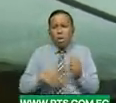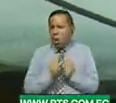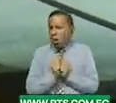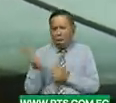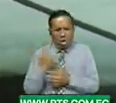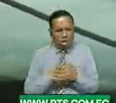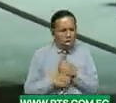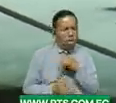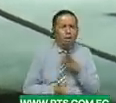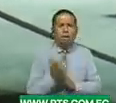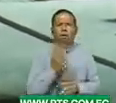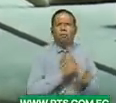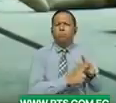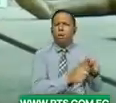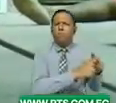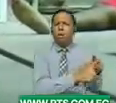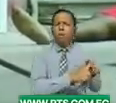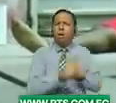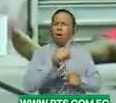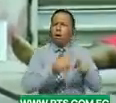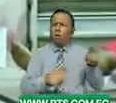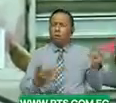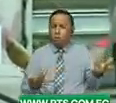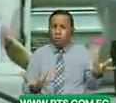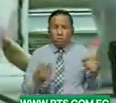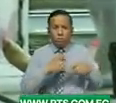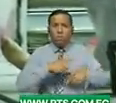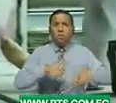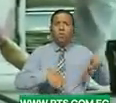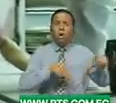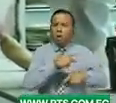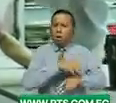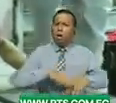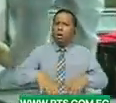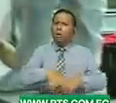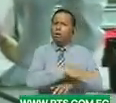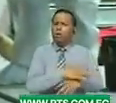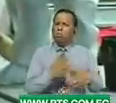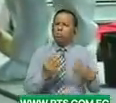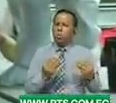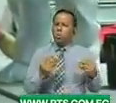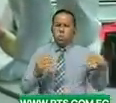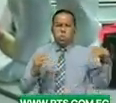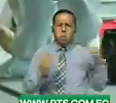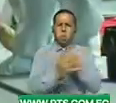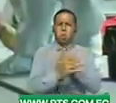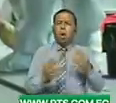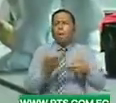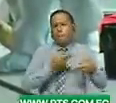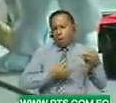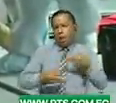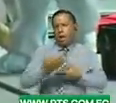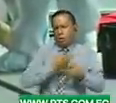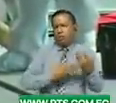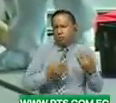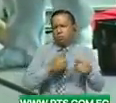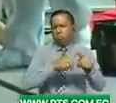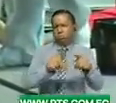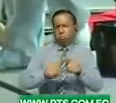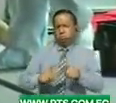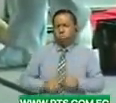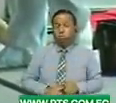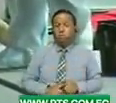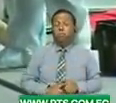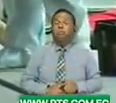estaban en diferentes locales de esta zona comercial, de una de las calles principales de El Fortín. Familiares,